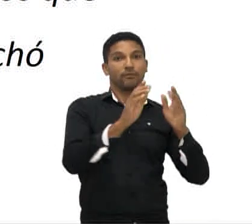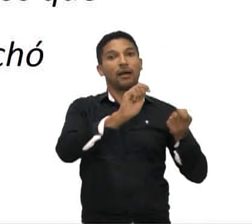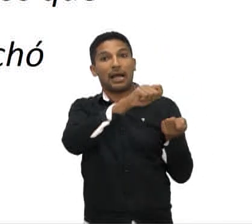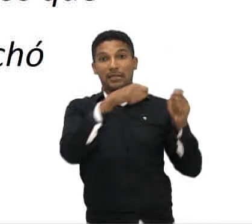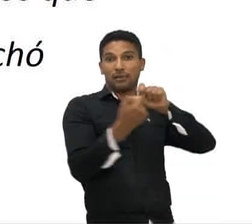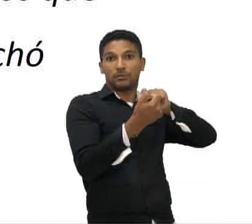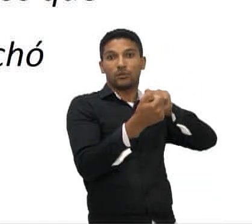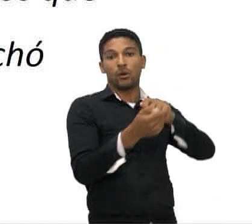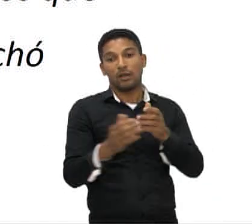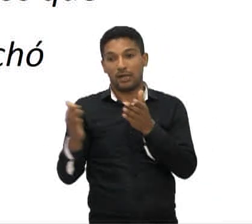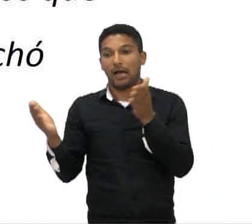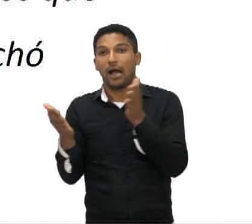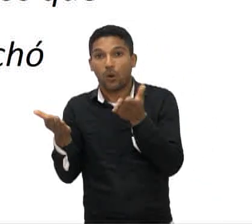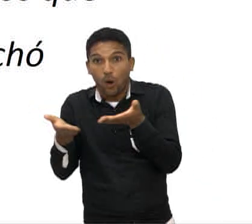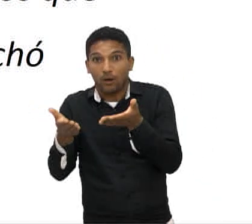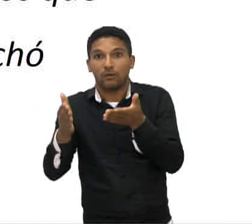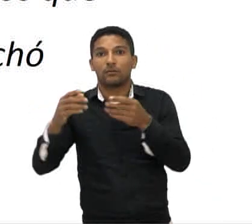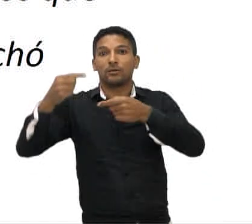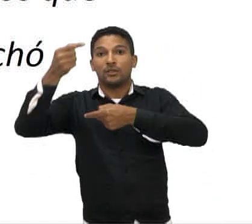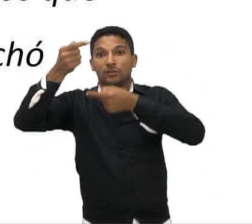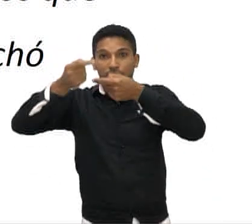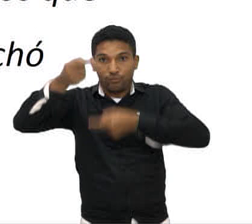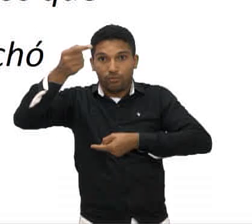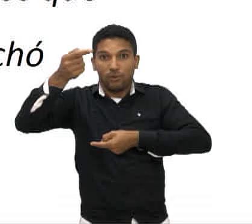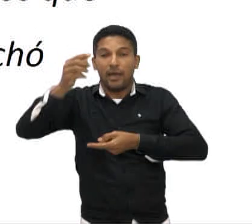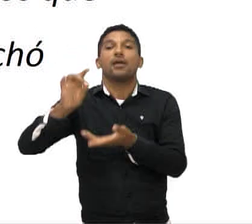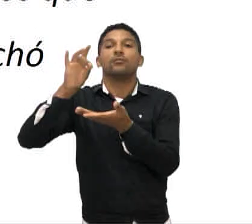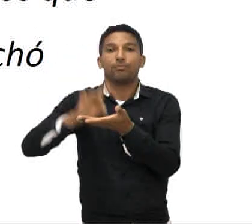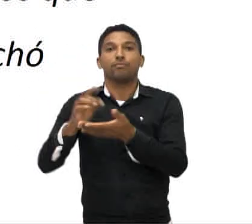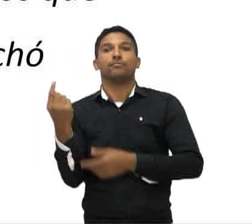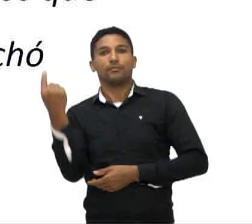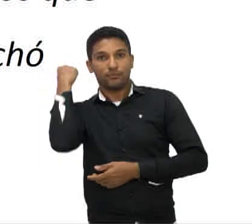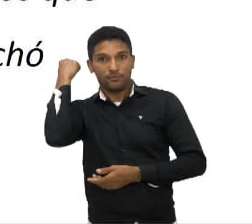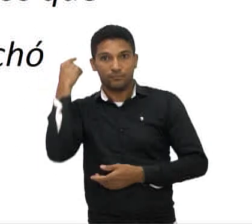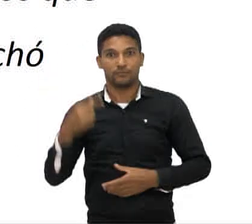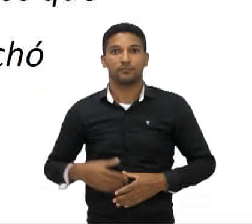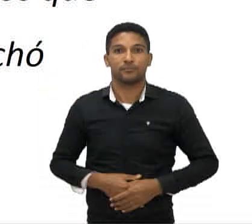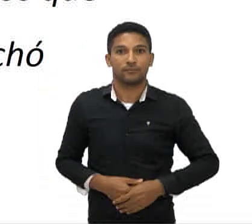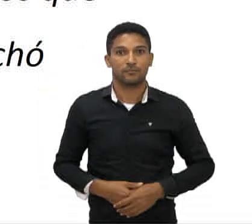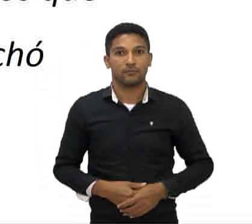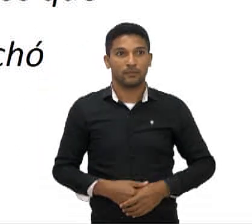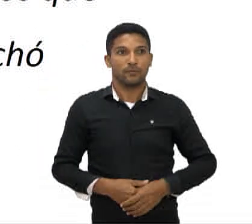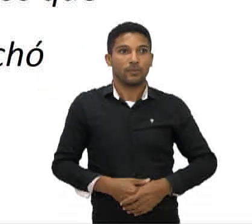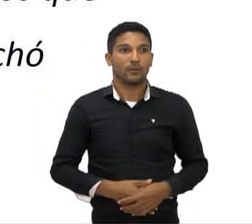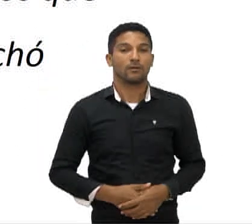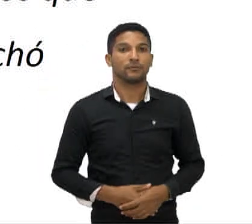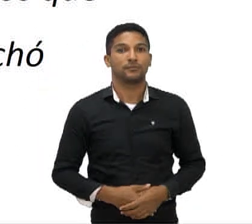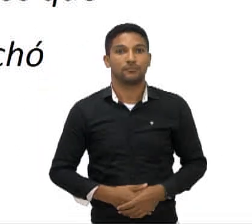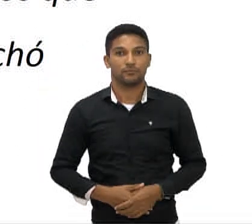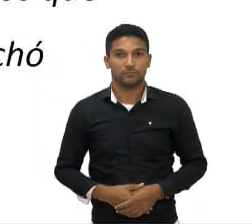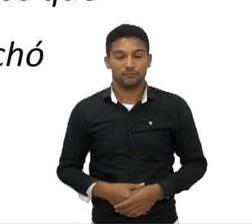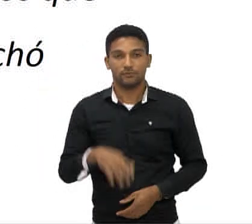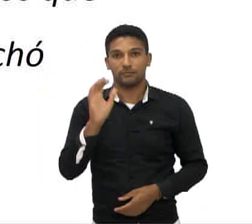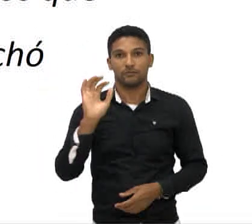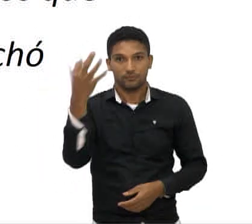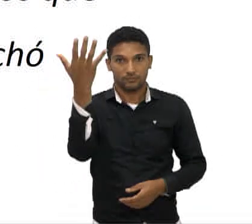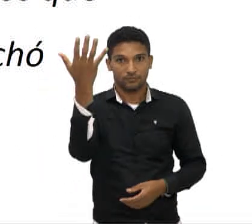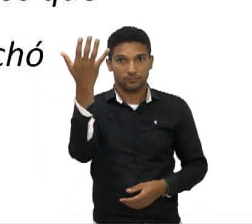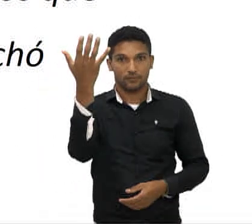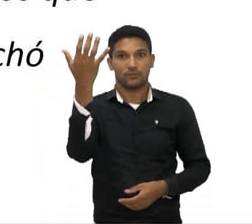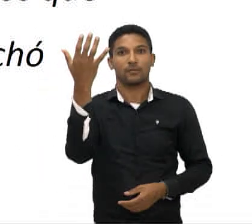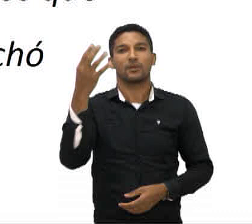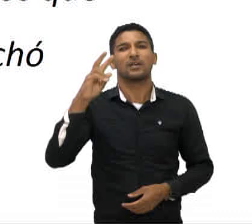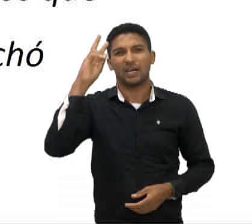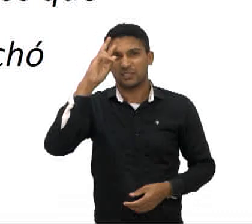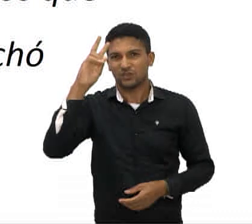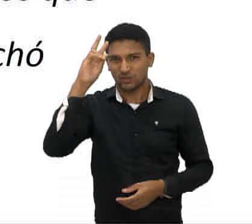La Llorona se sitúa aproximadamente una década antes de la llegada de los españoles al